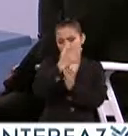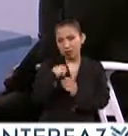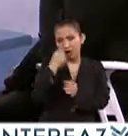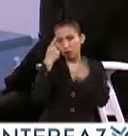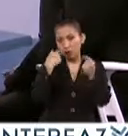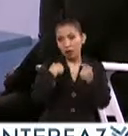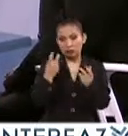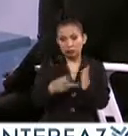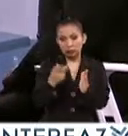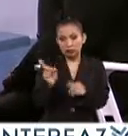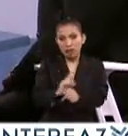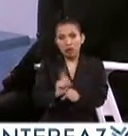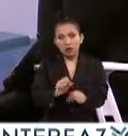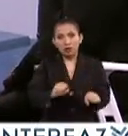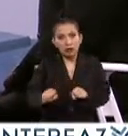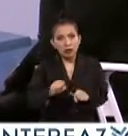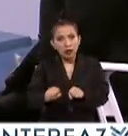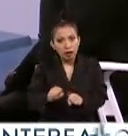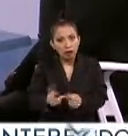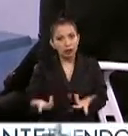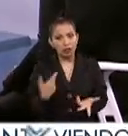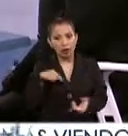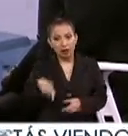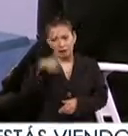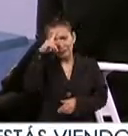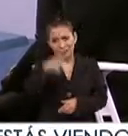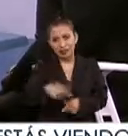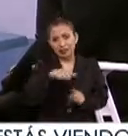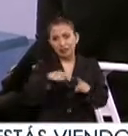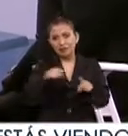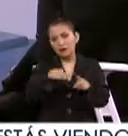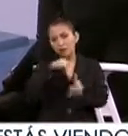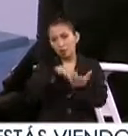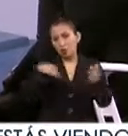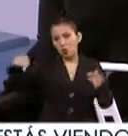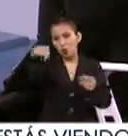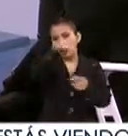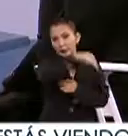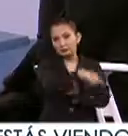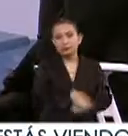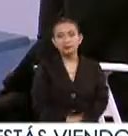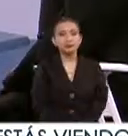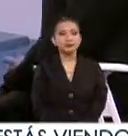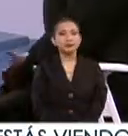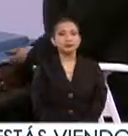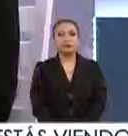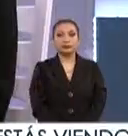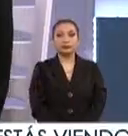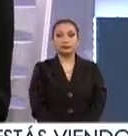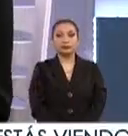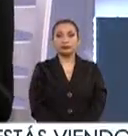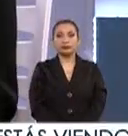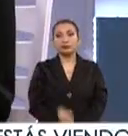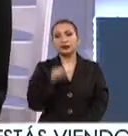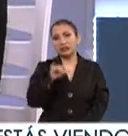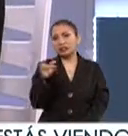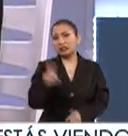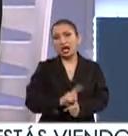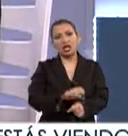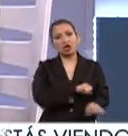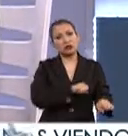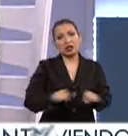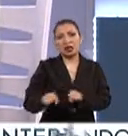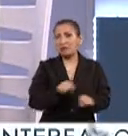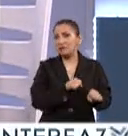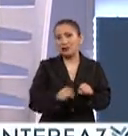entendido que diario está temblando de alguna u otra forma en distintas placas tectónicas de nuestro país. Así es, diario está